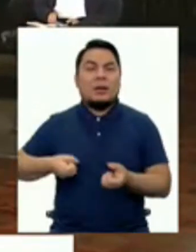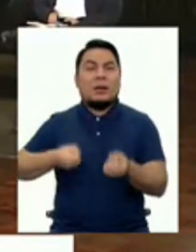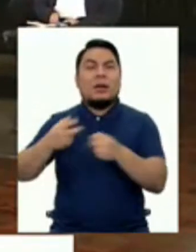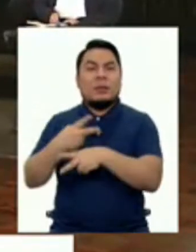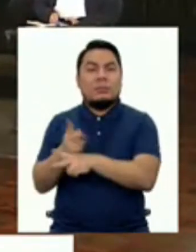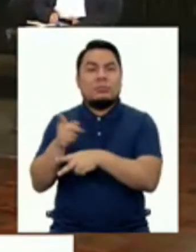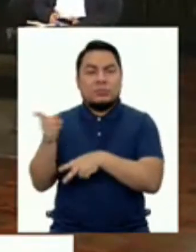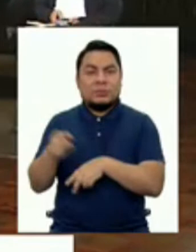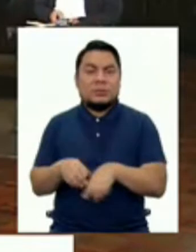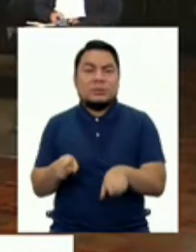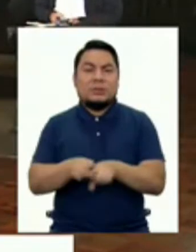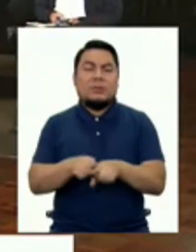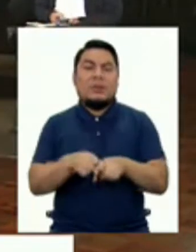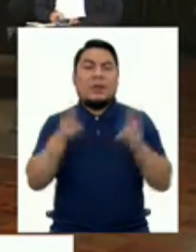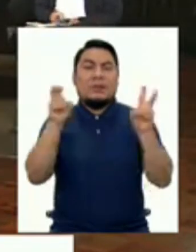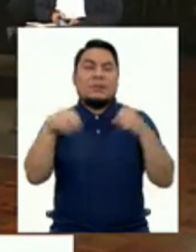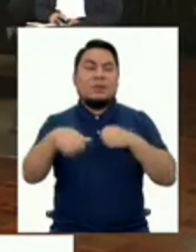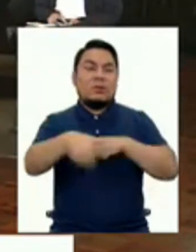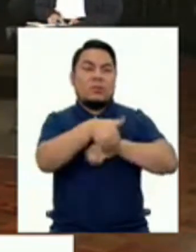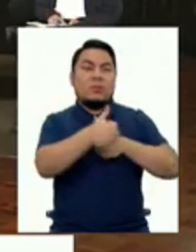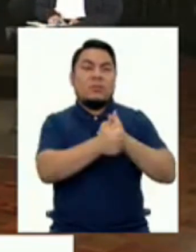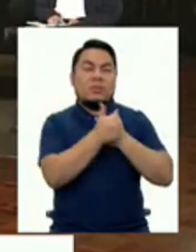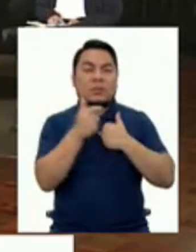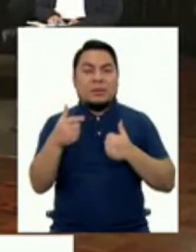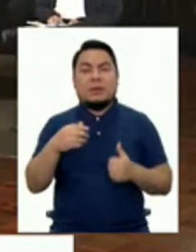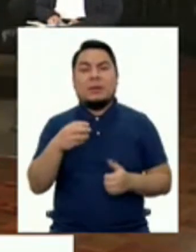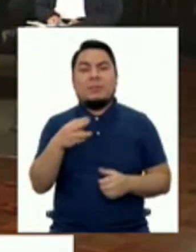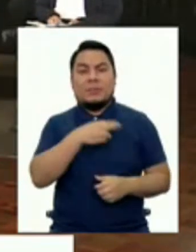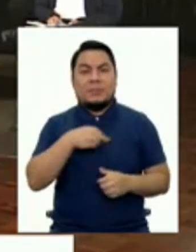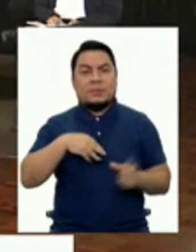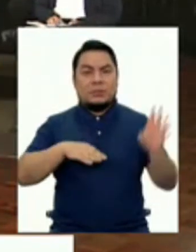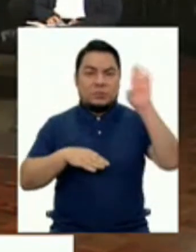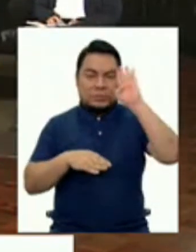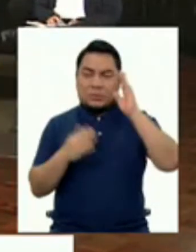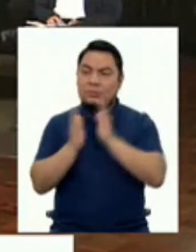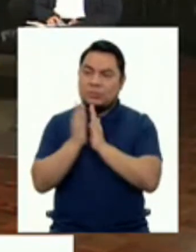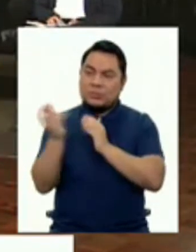Producción y el tema de seguridad, el ministro del Interior, por favor.